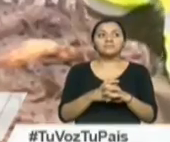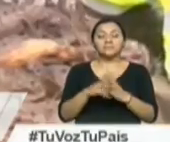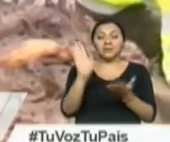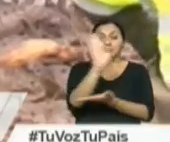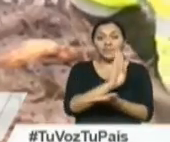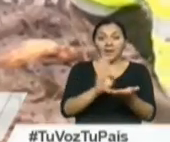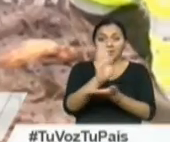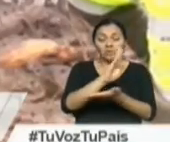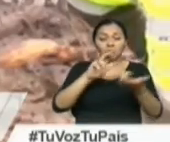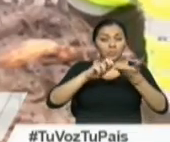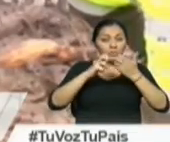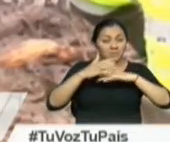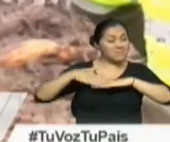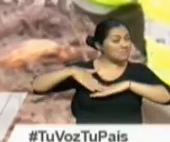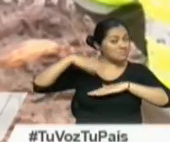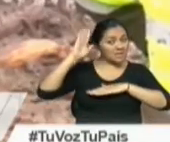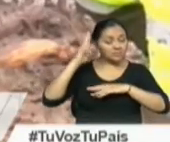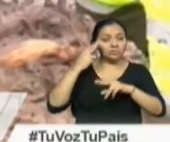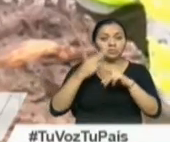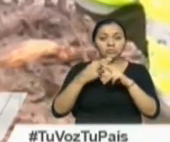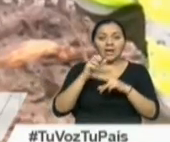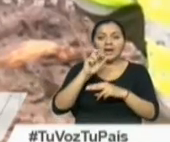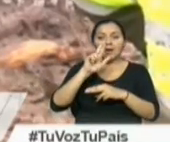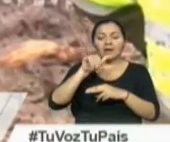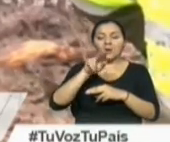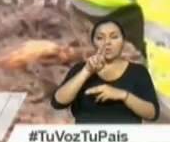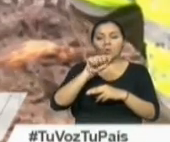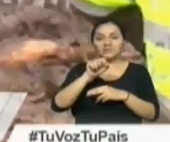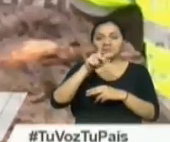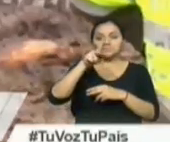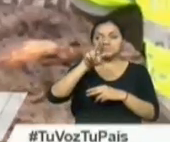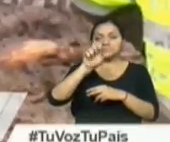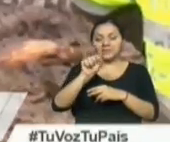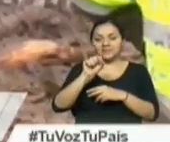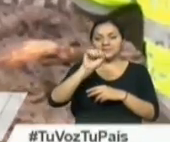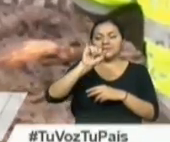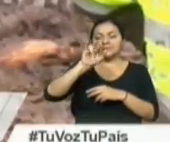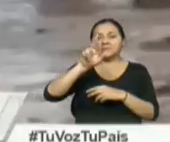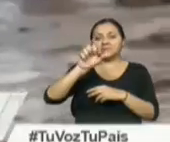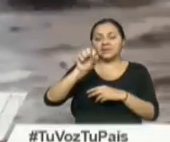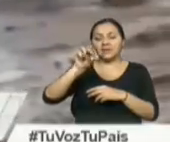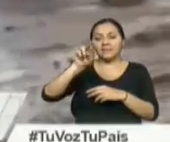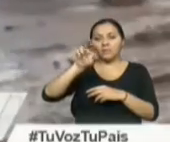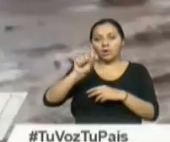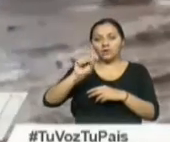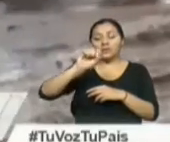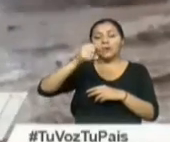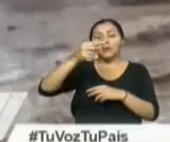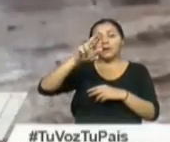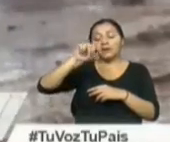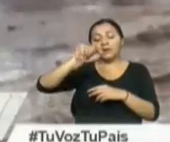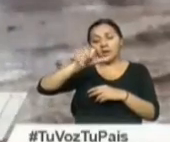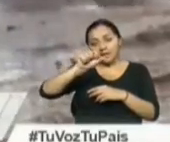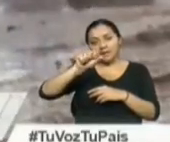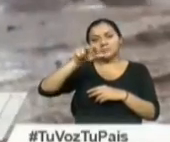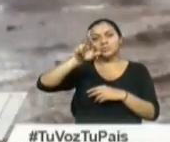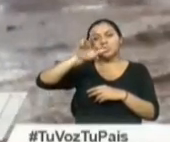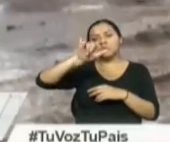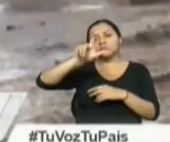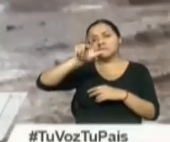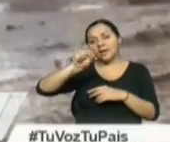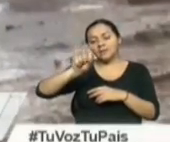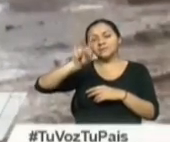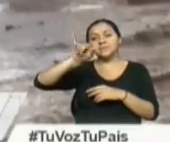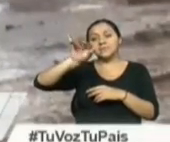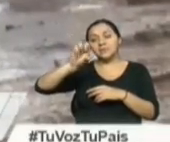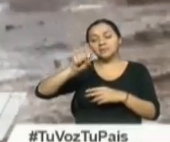más afectados por los deslizamientos son los de Aranjuez, Persa, Sierra Morena, González, Granjas y Viviendas. Según la alcaldía